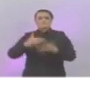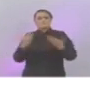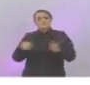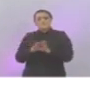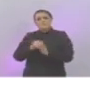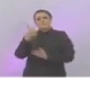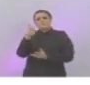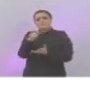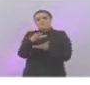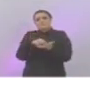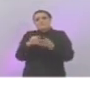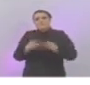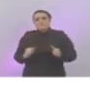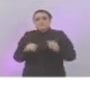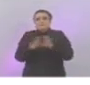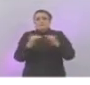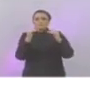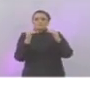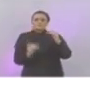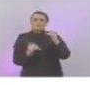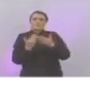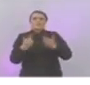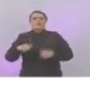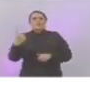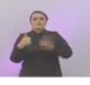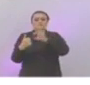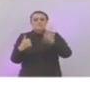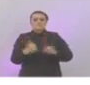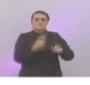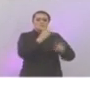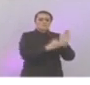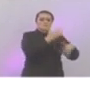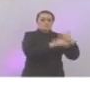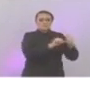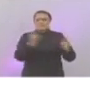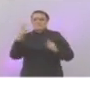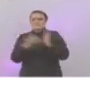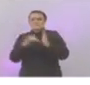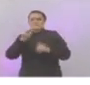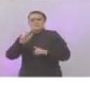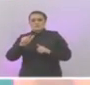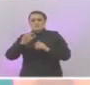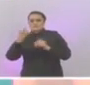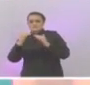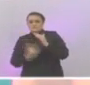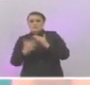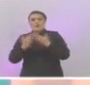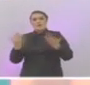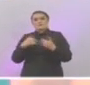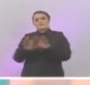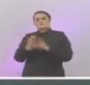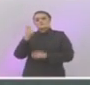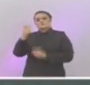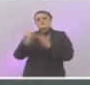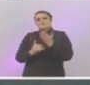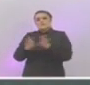gasto. El de operación bajó en términos reales 11% entre 2015 y 2018. Mención especial merece la